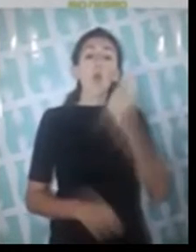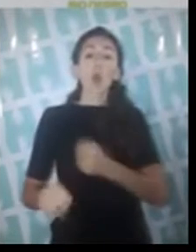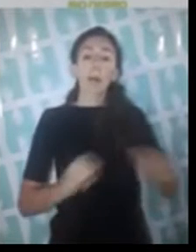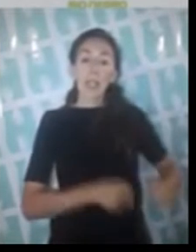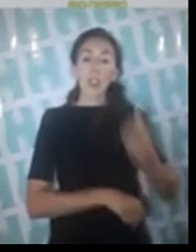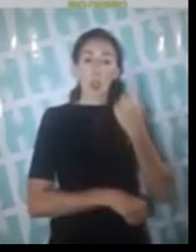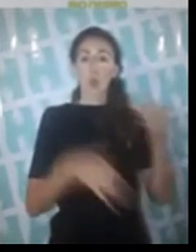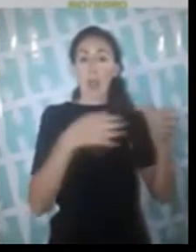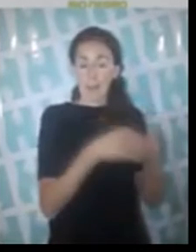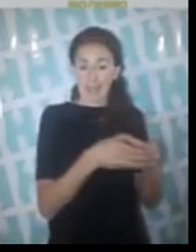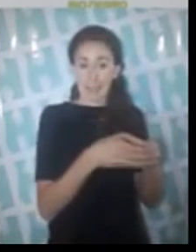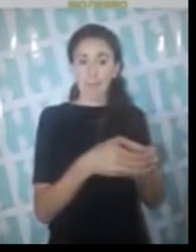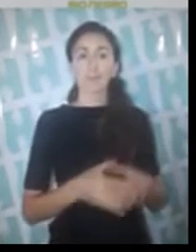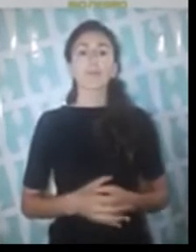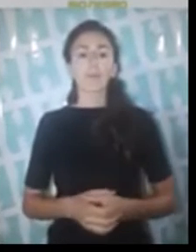Marque.